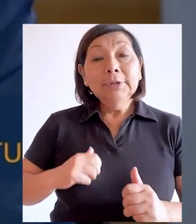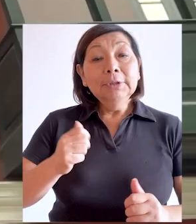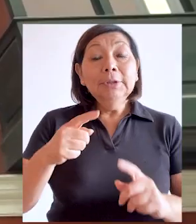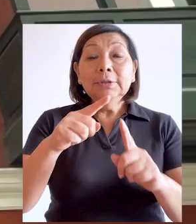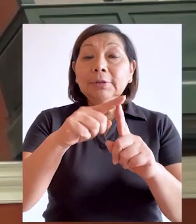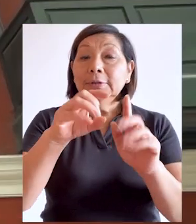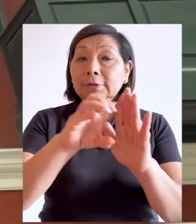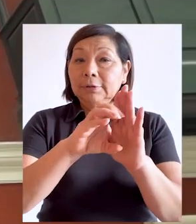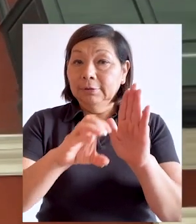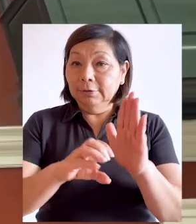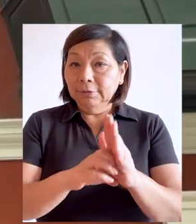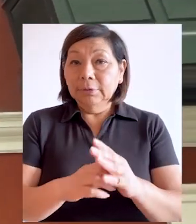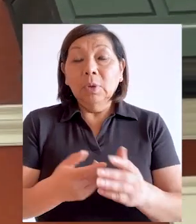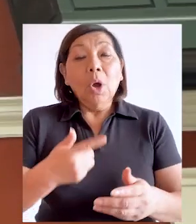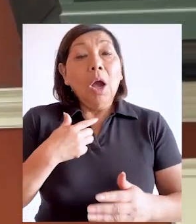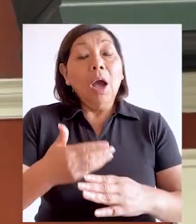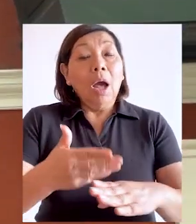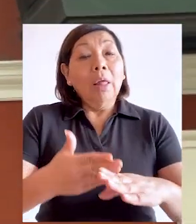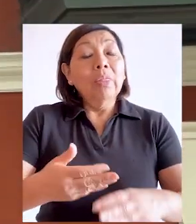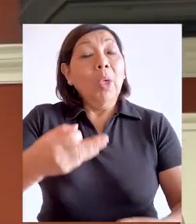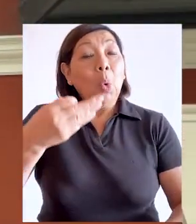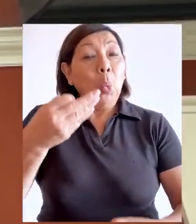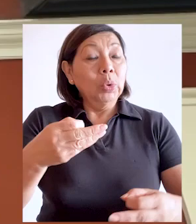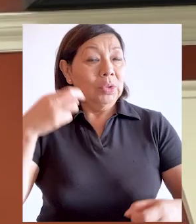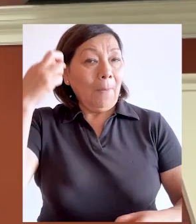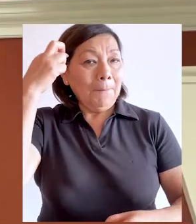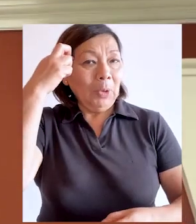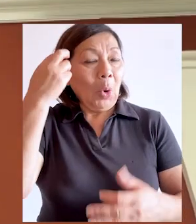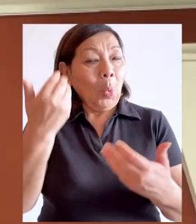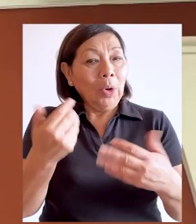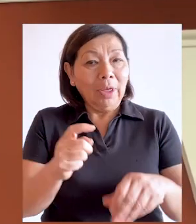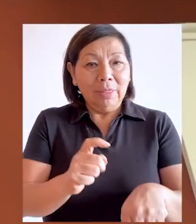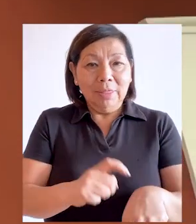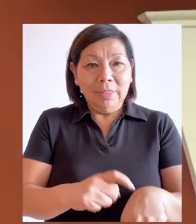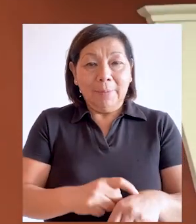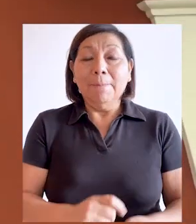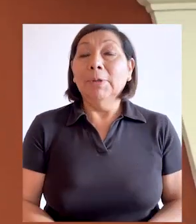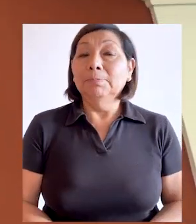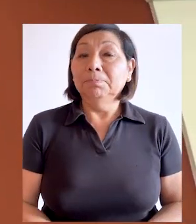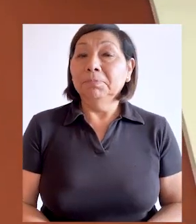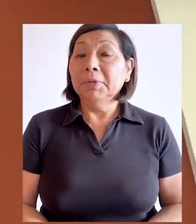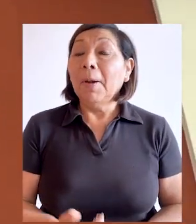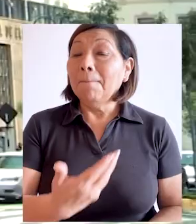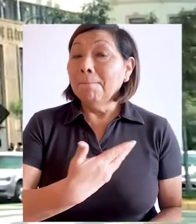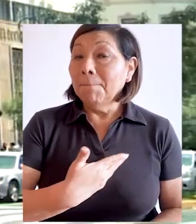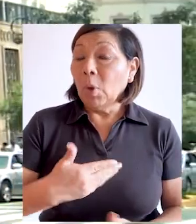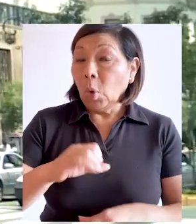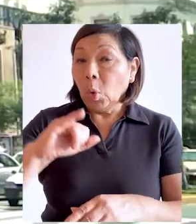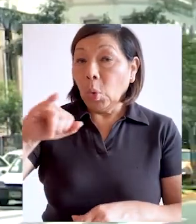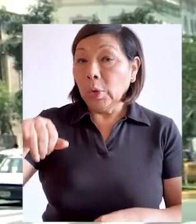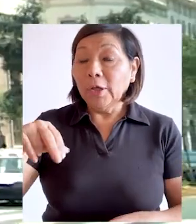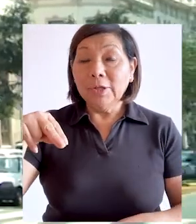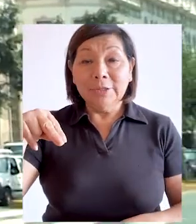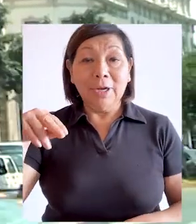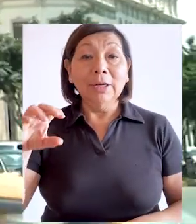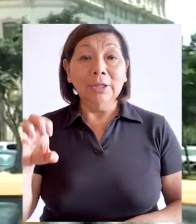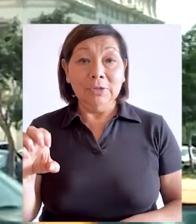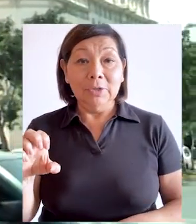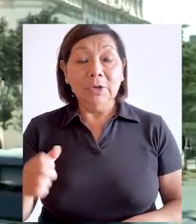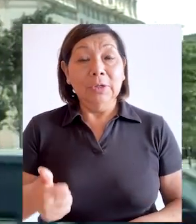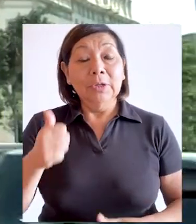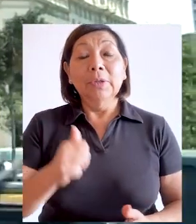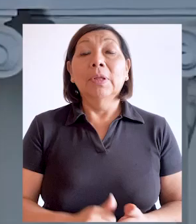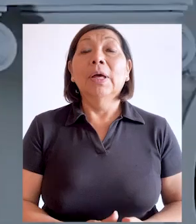que los magistrados del TC están sujetos al antejuicio y juicio político en cualquier momento. Sobre la opinión del presidente del Jurado Nacional